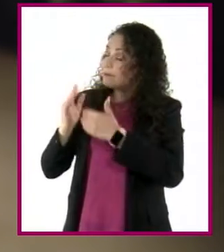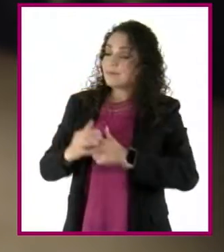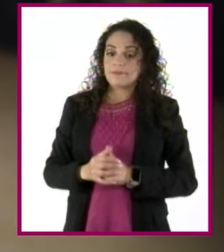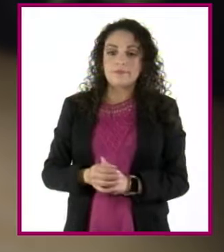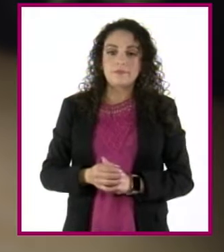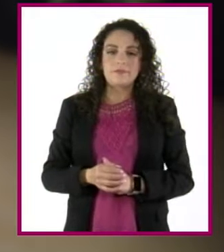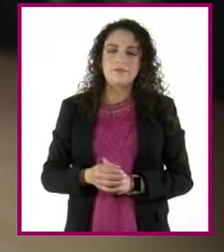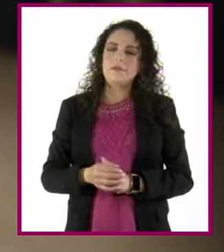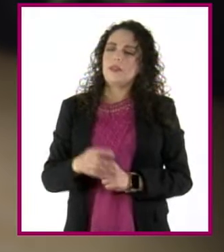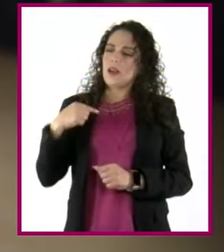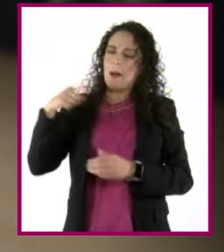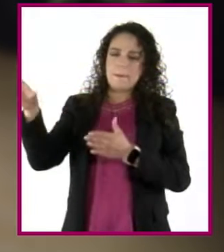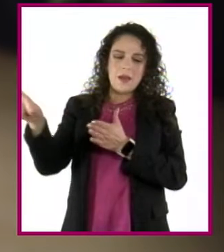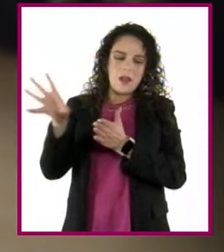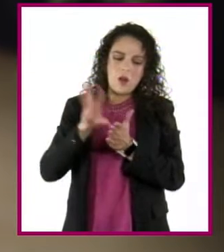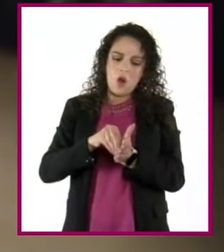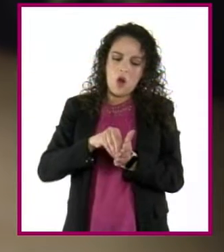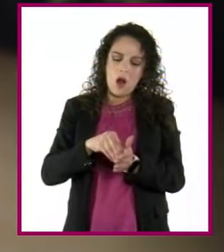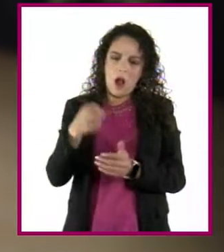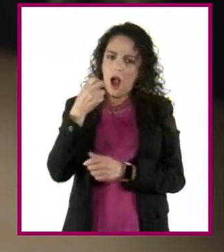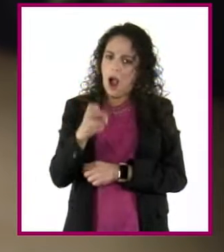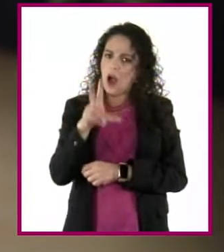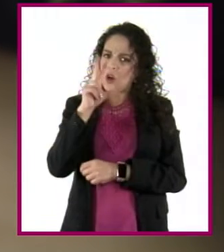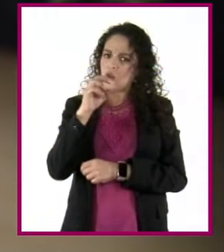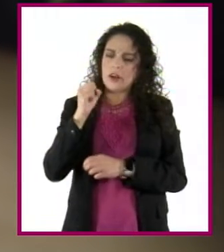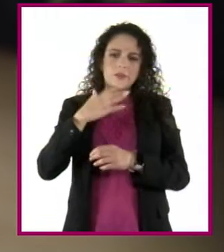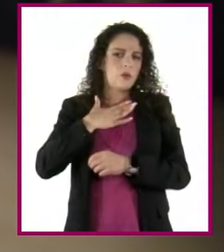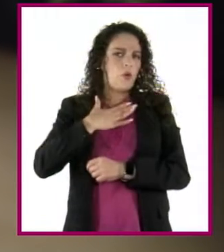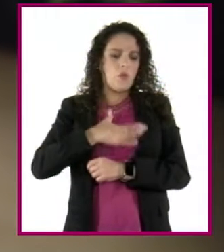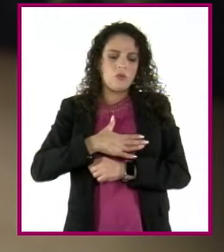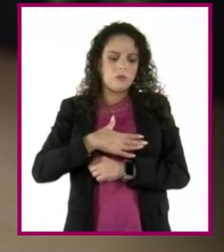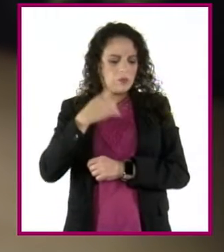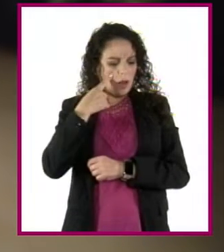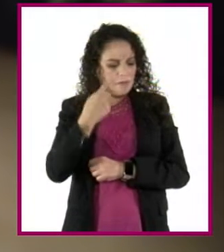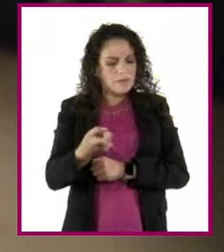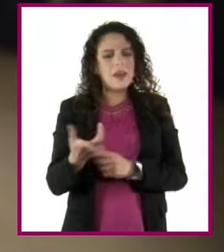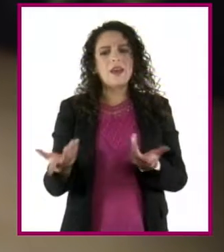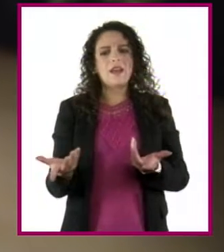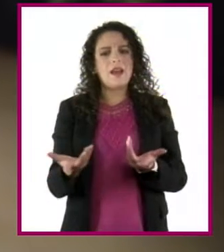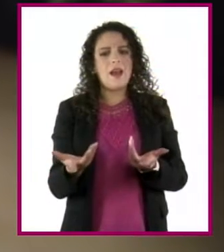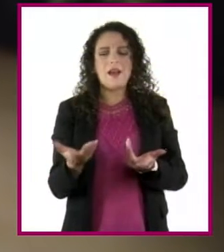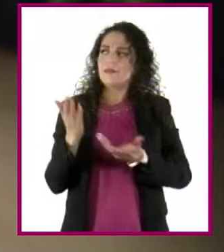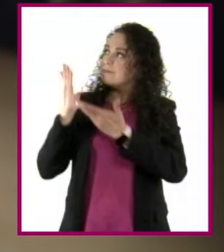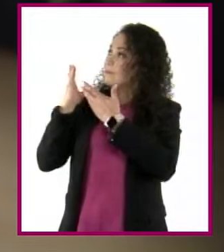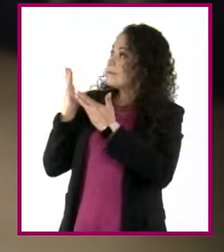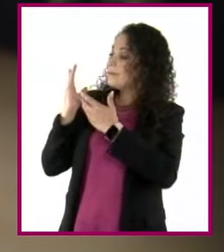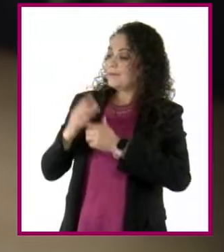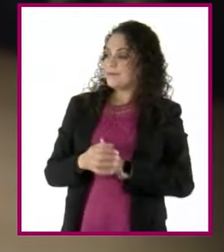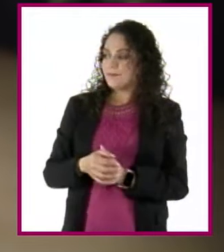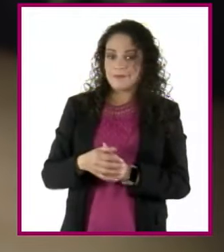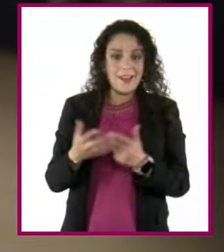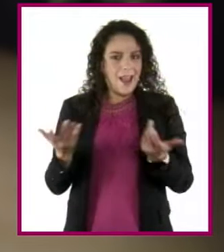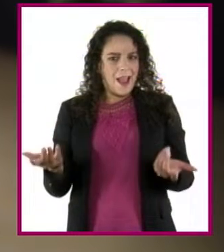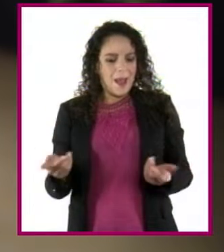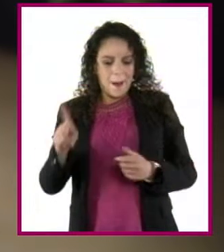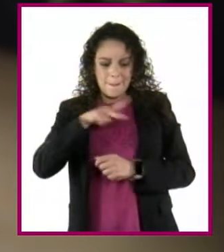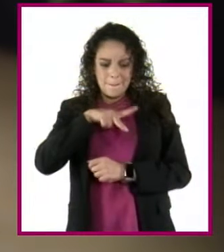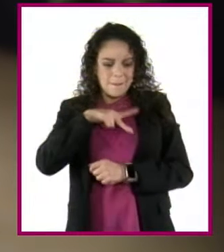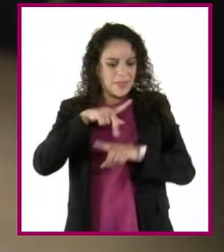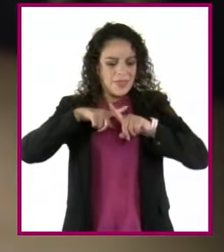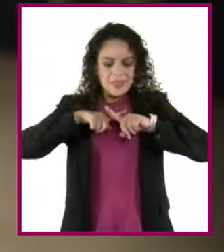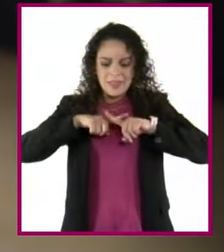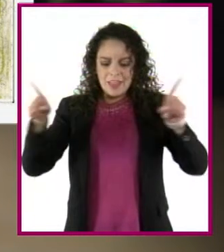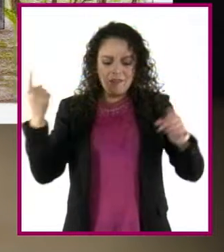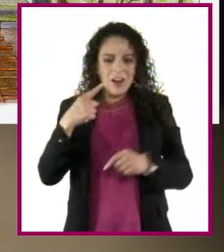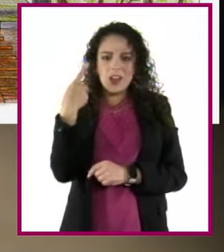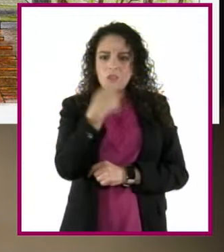¡Ay, no! Me copió. Eso no se vale. Ernesto, mira. Por supuesto que no, Dimara. El mío es muy diferente al